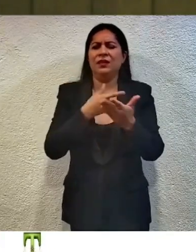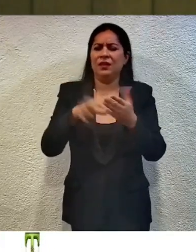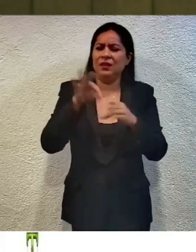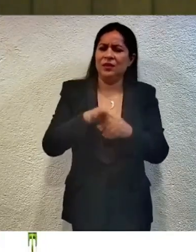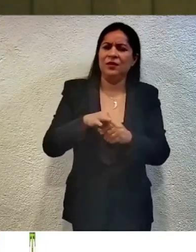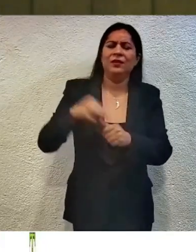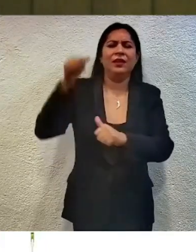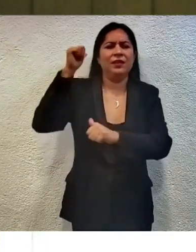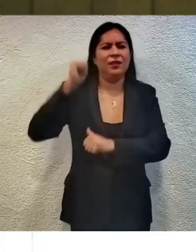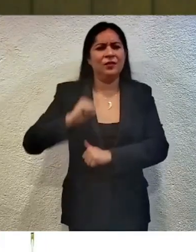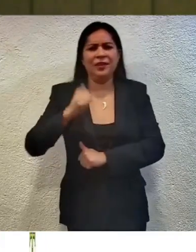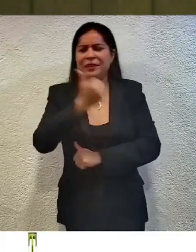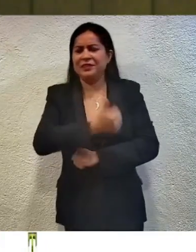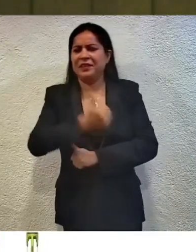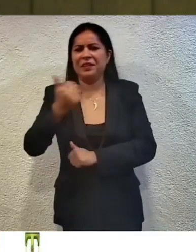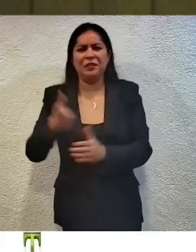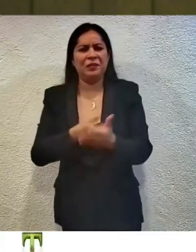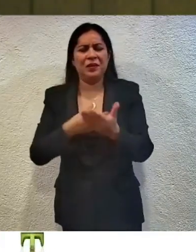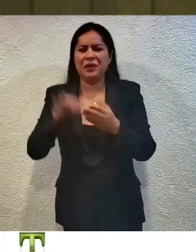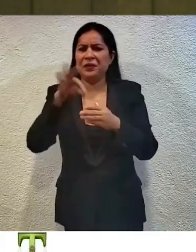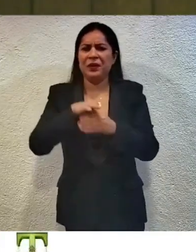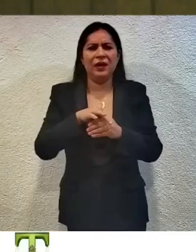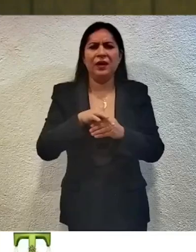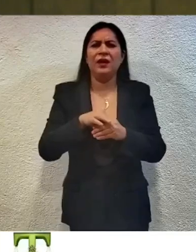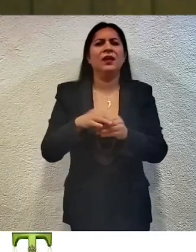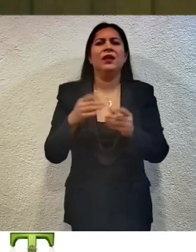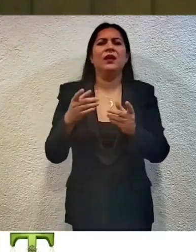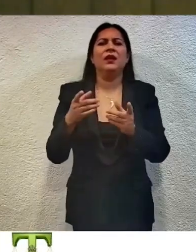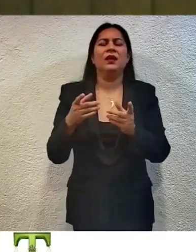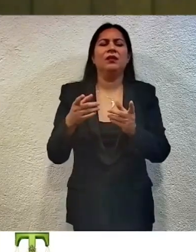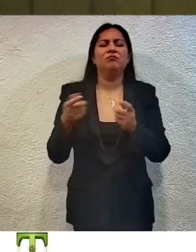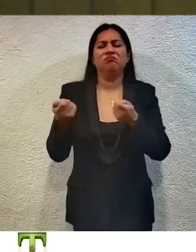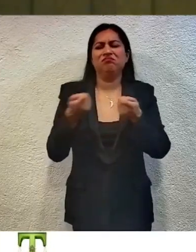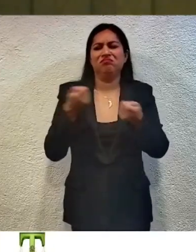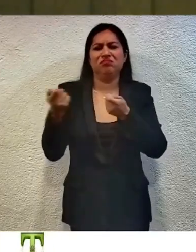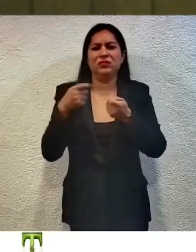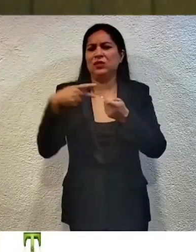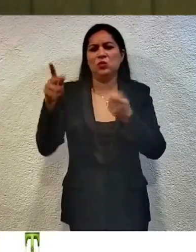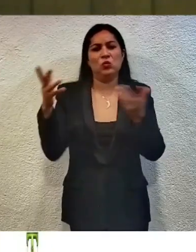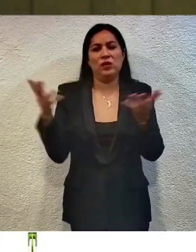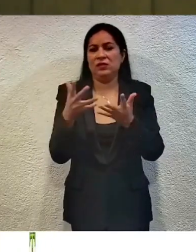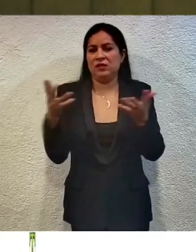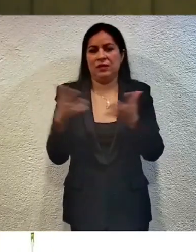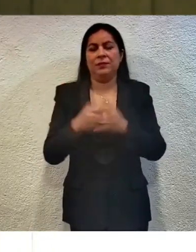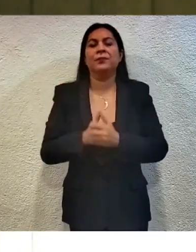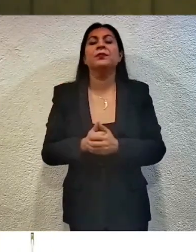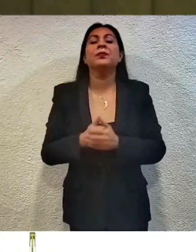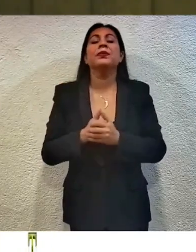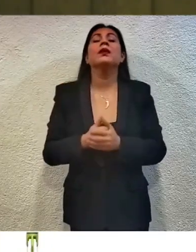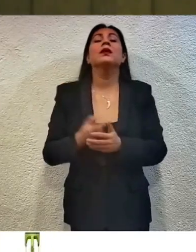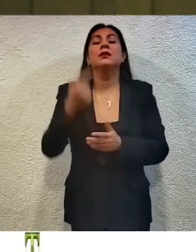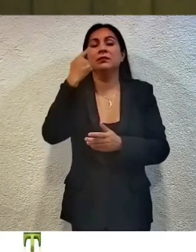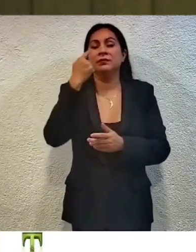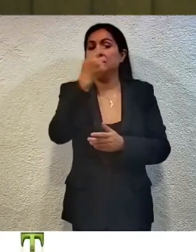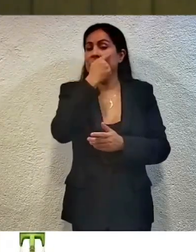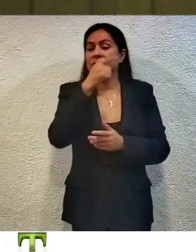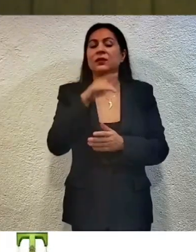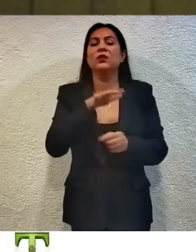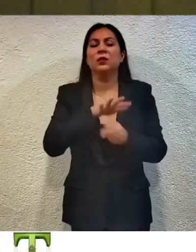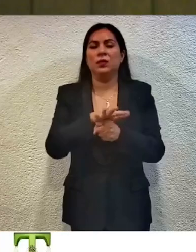cargo de las autoridades electorales, principios rectores de su ejercicio, en los siguientes términos.